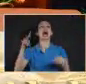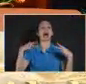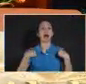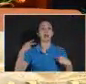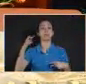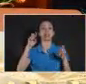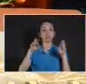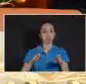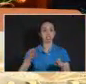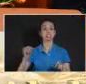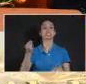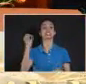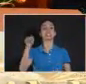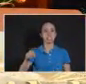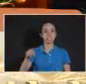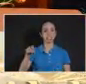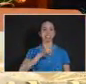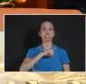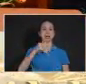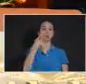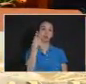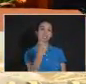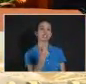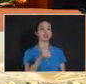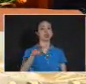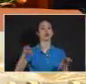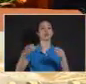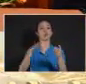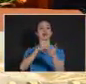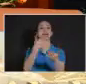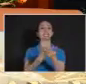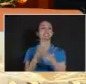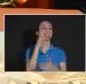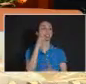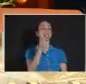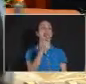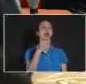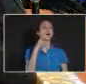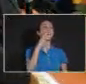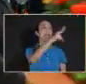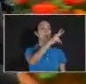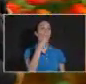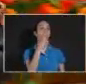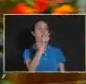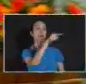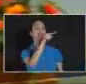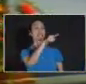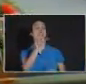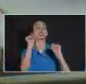está, mire, ahí está, ya veo que él lo hizo, mírenlo, mírenlo.